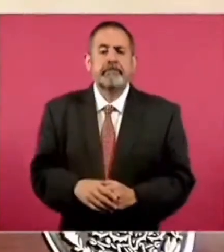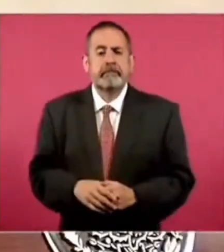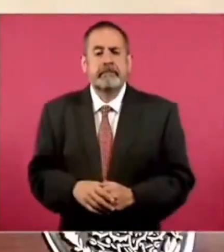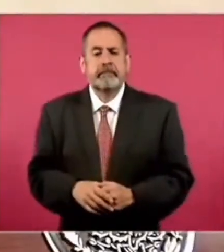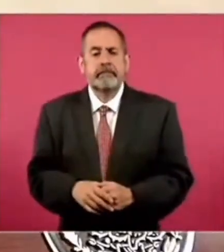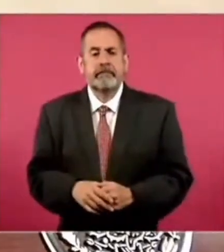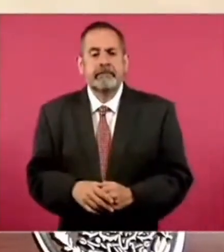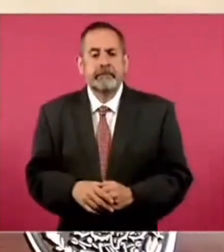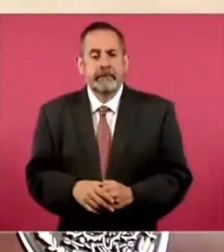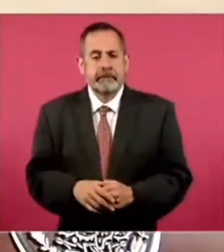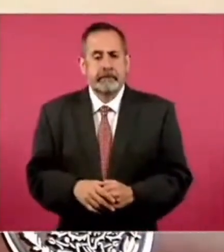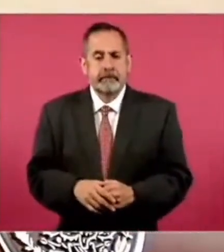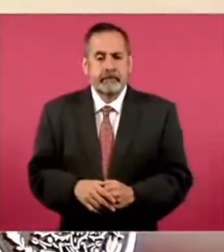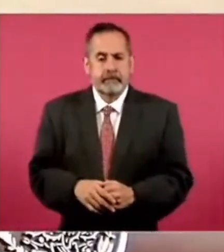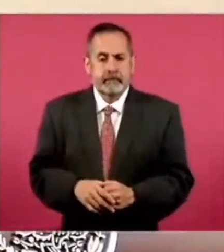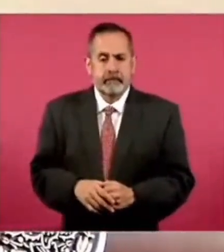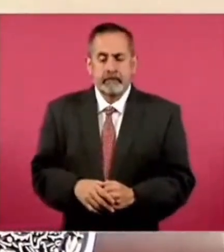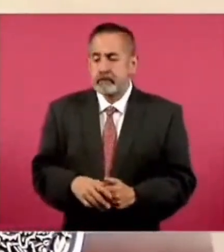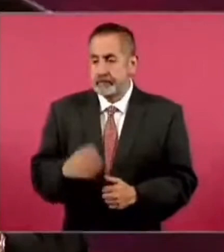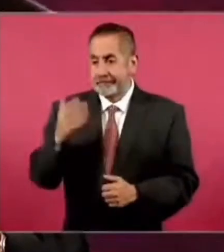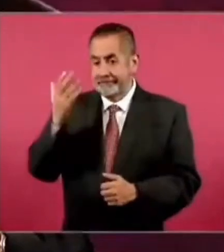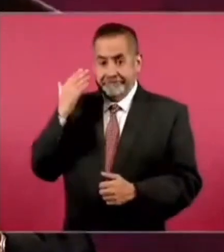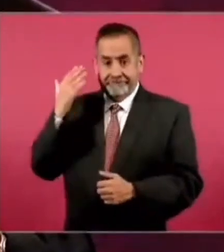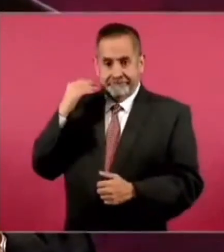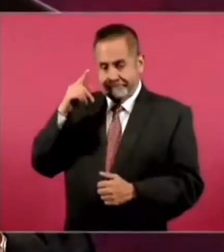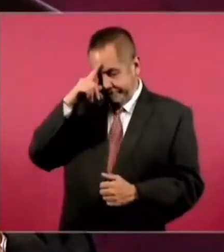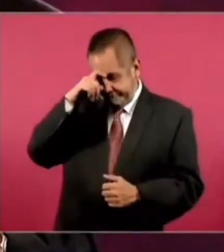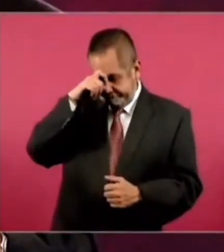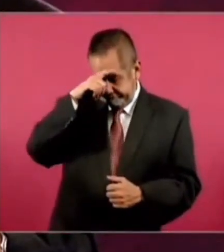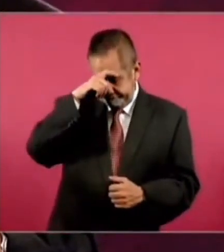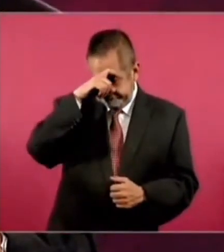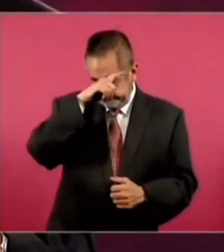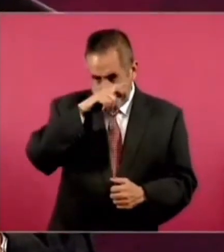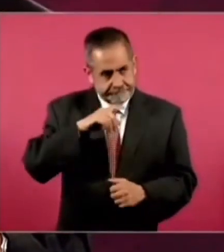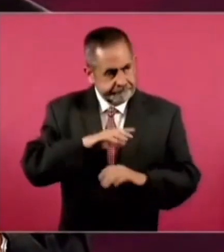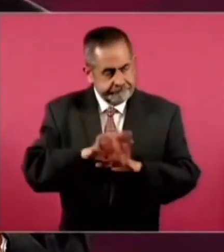Ahora que ya pasó lo más difícil,